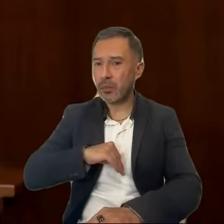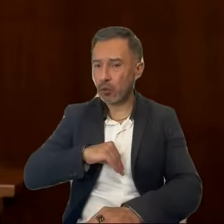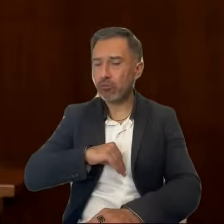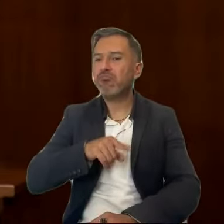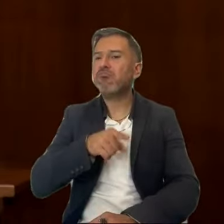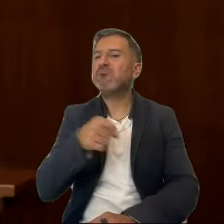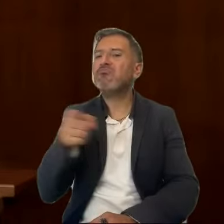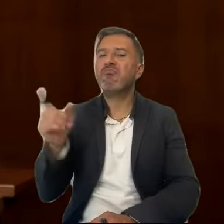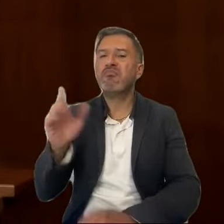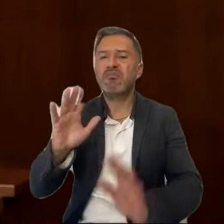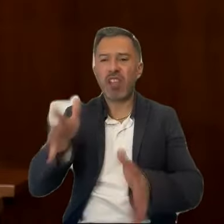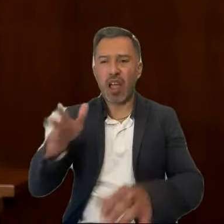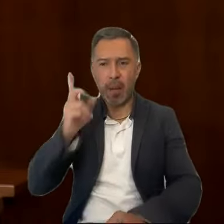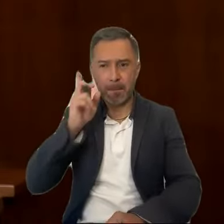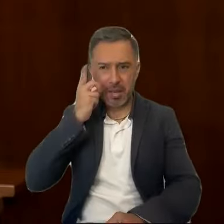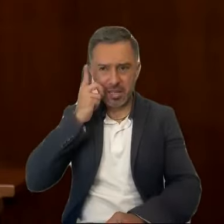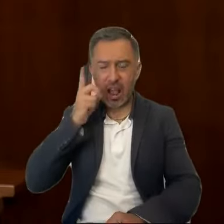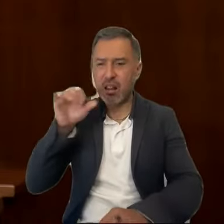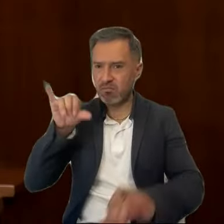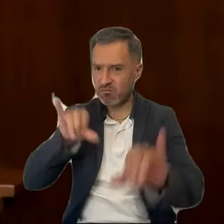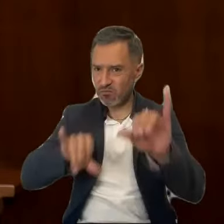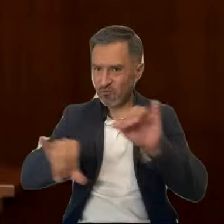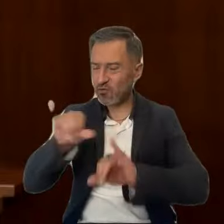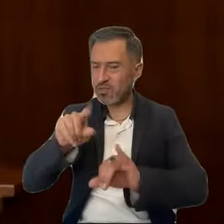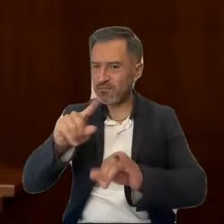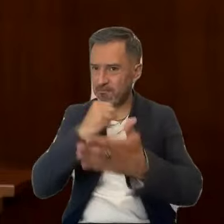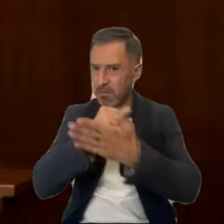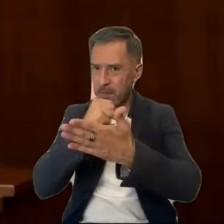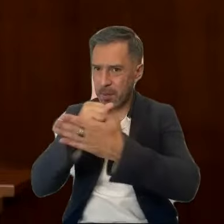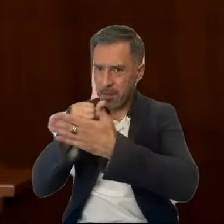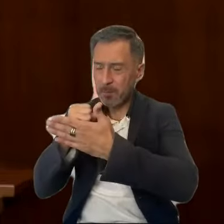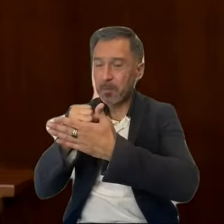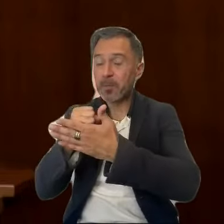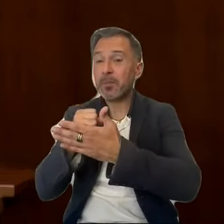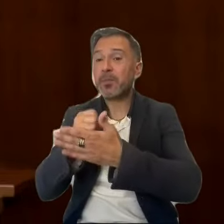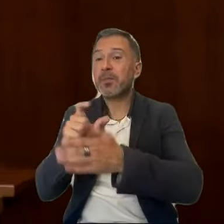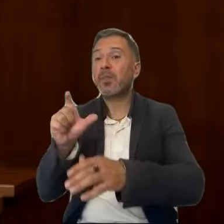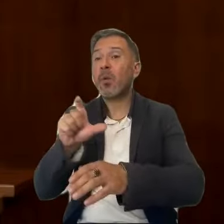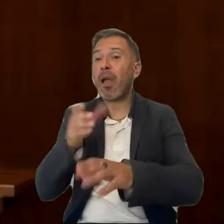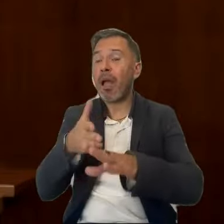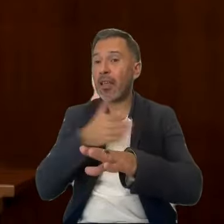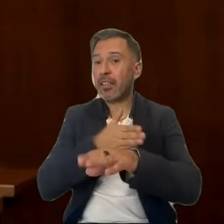y de momento, entre el proceso de